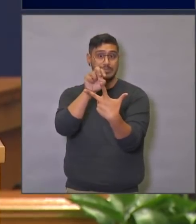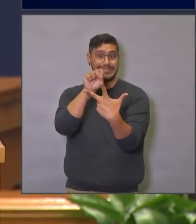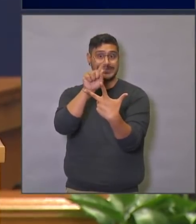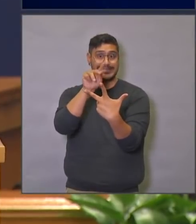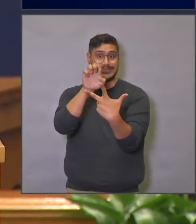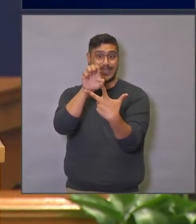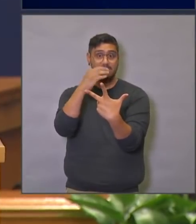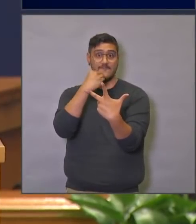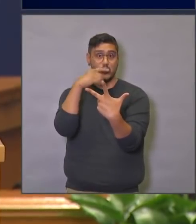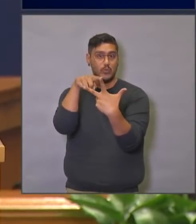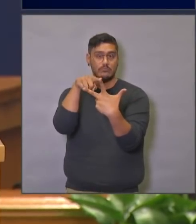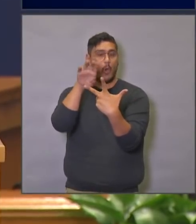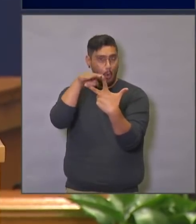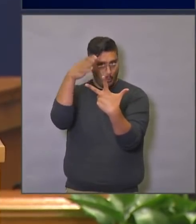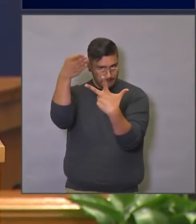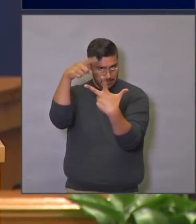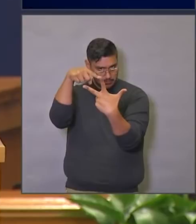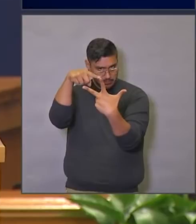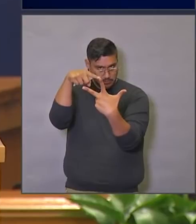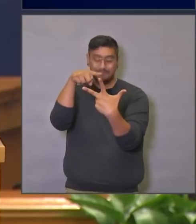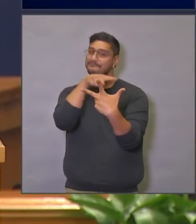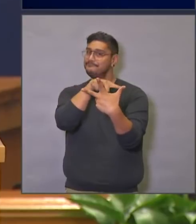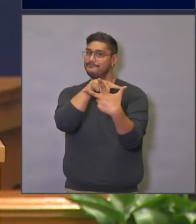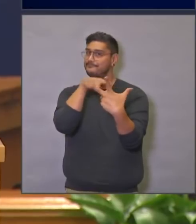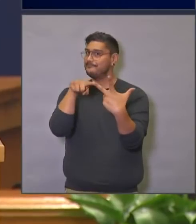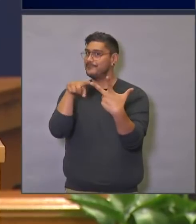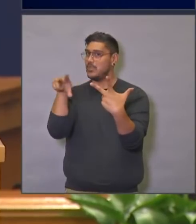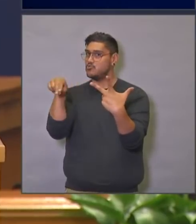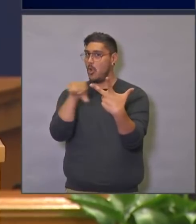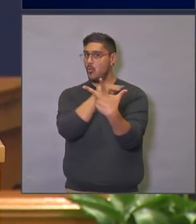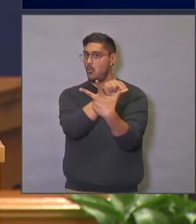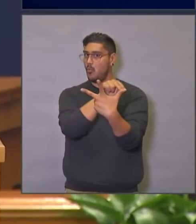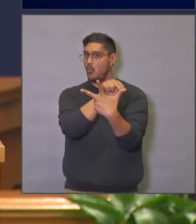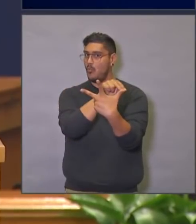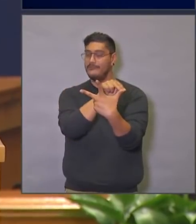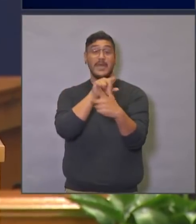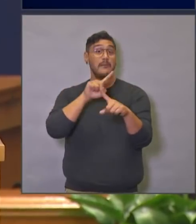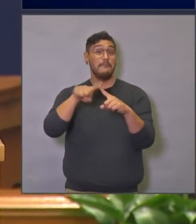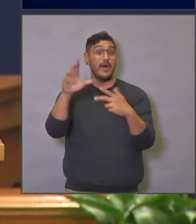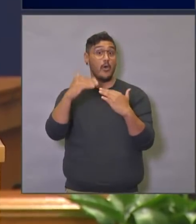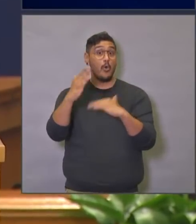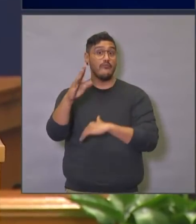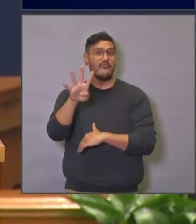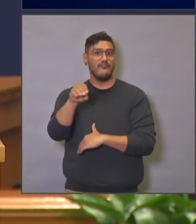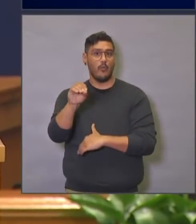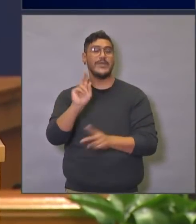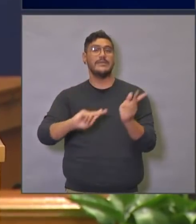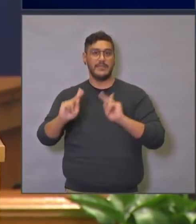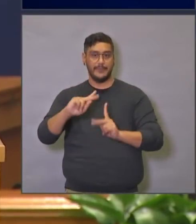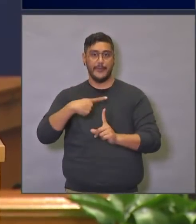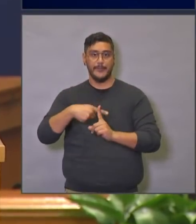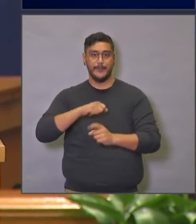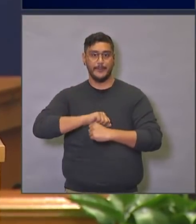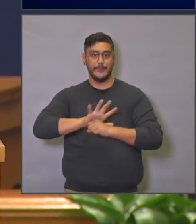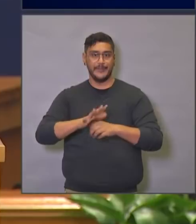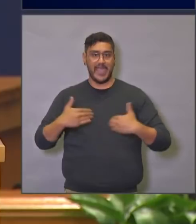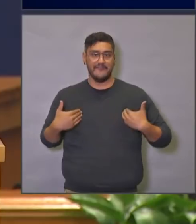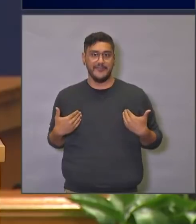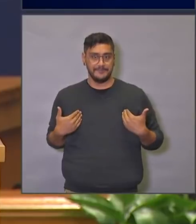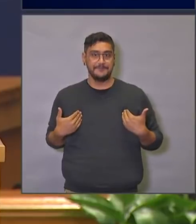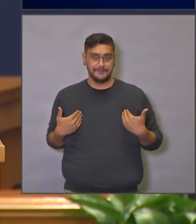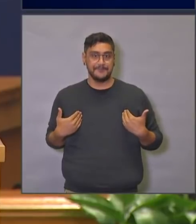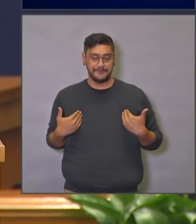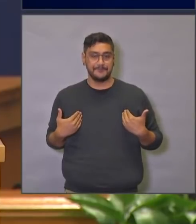2 todavía no, pero más que 40 personas tienen el COVID-19. Y lo que nos preocupa es